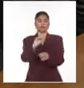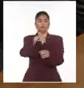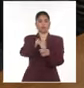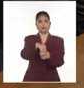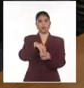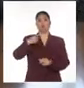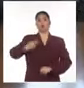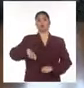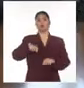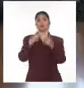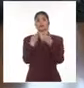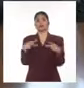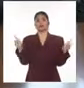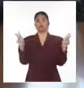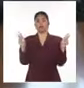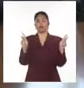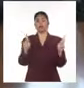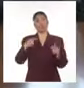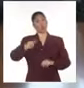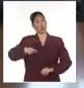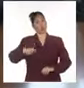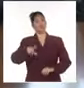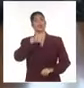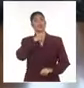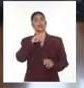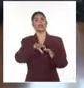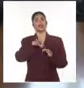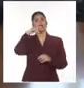jueces profesionales y jueces legos en la